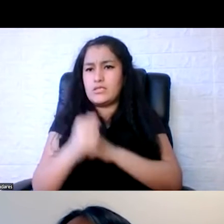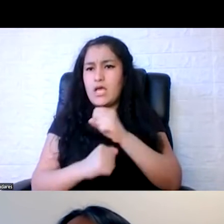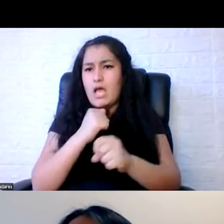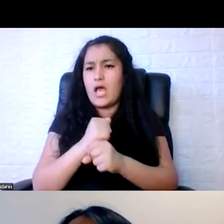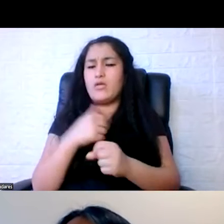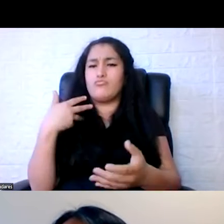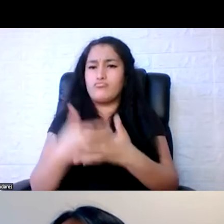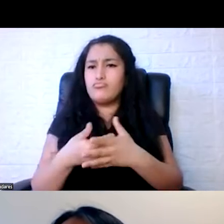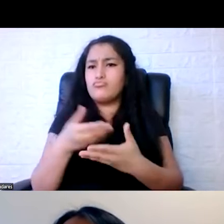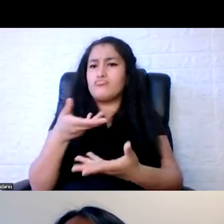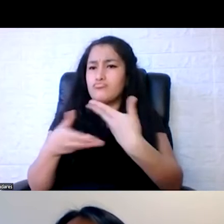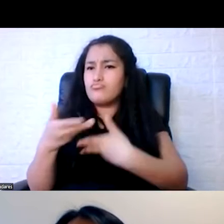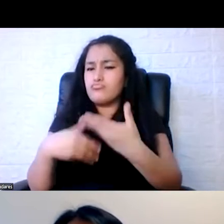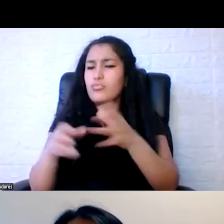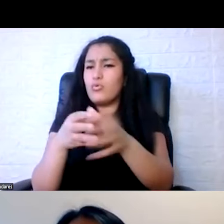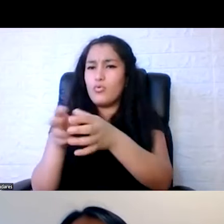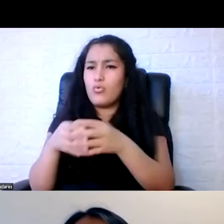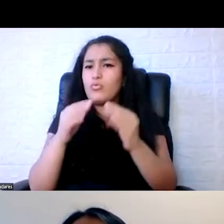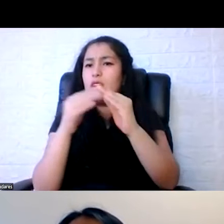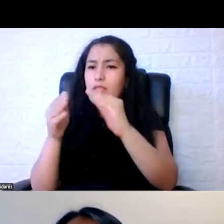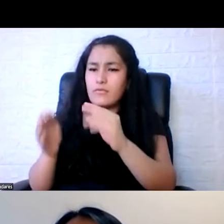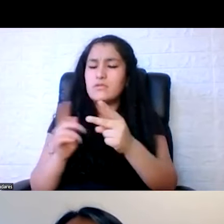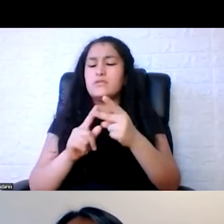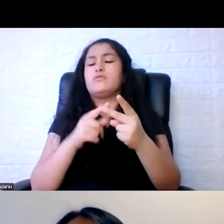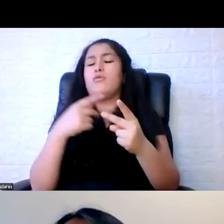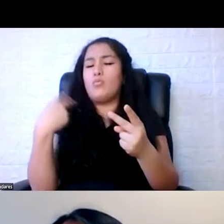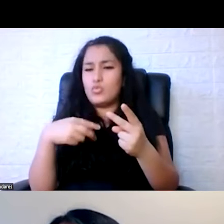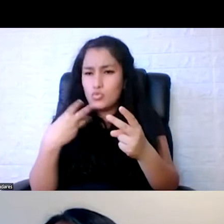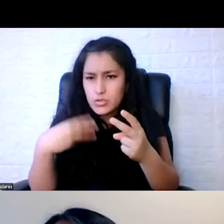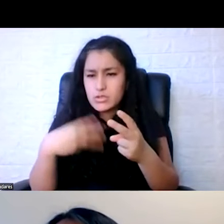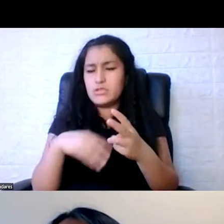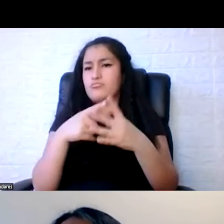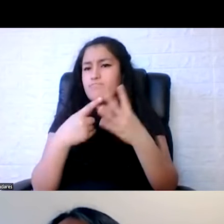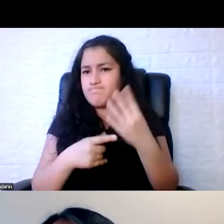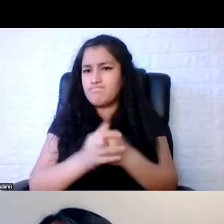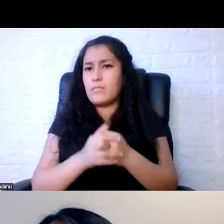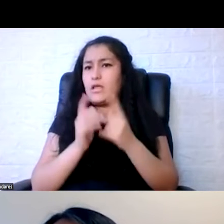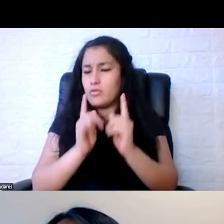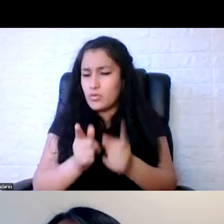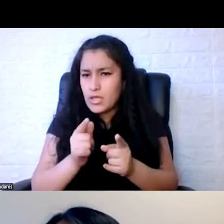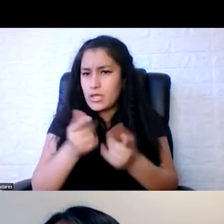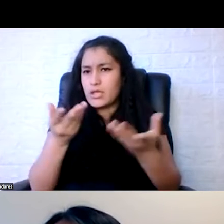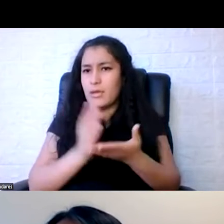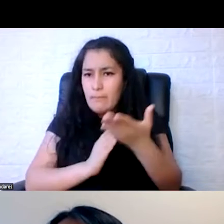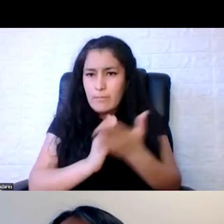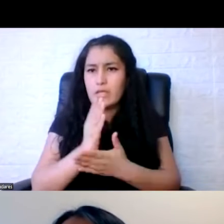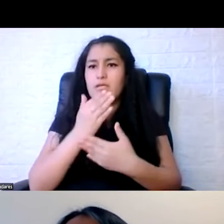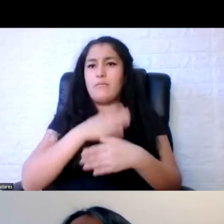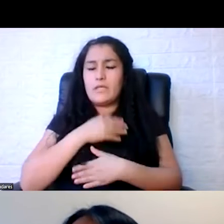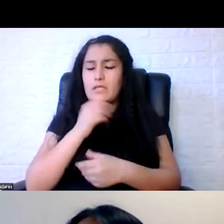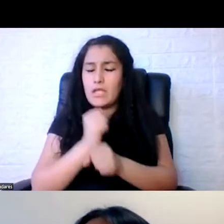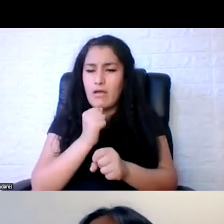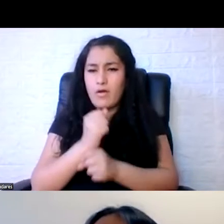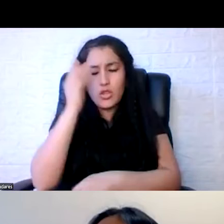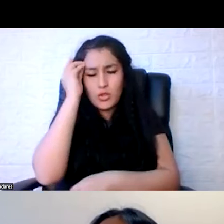organizaciones locales, las juntas de vecinos, también con el municipio. Y es en ese quehacer en que se articula mi trabajo doctoral, que